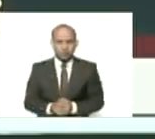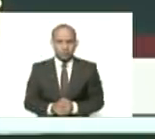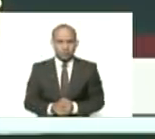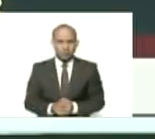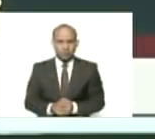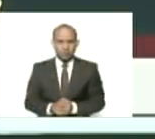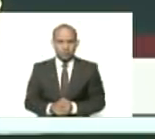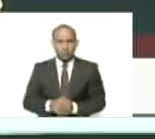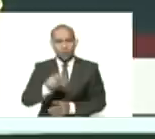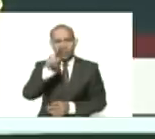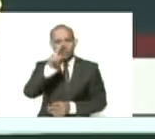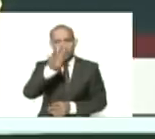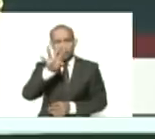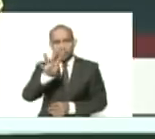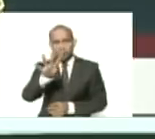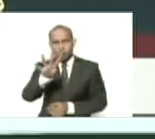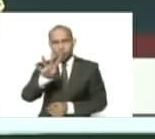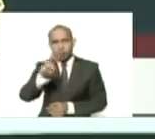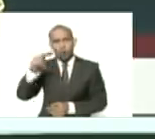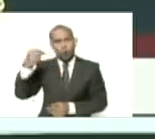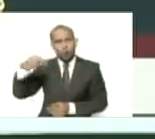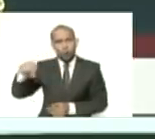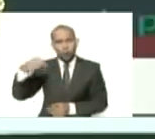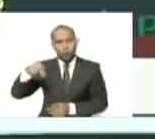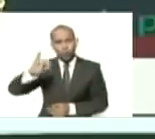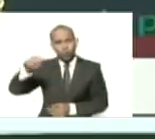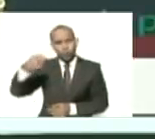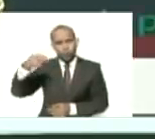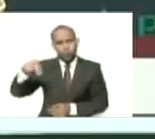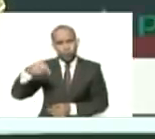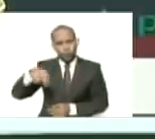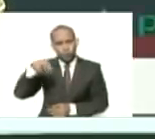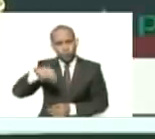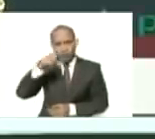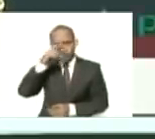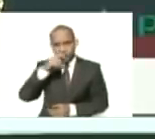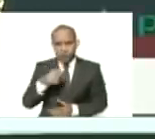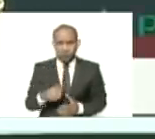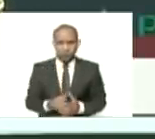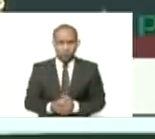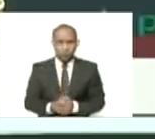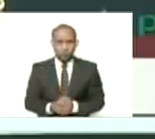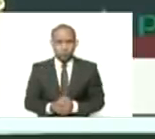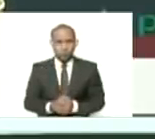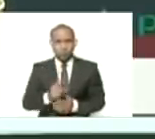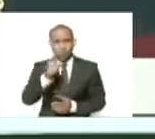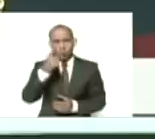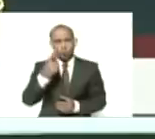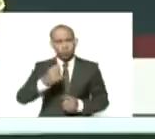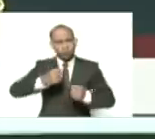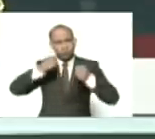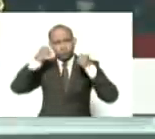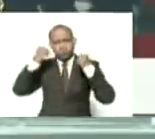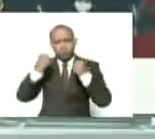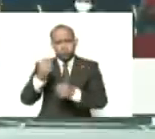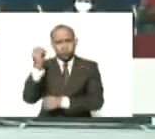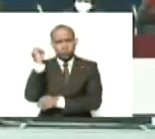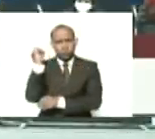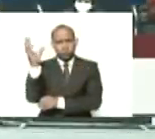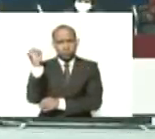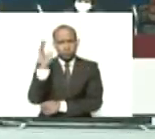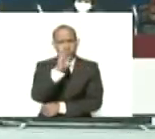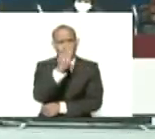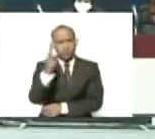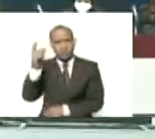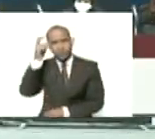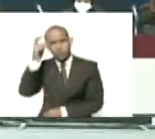para el 24 de junio de este año un poderoso Congreso Bicentenario